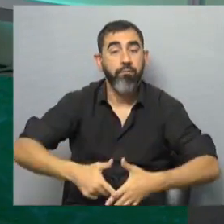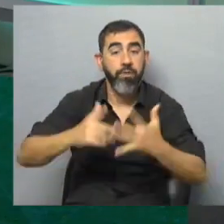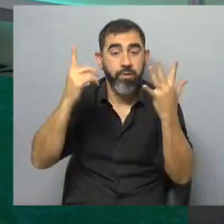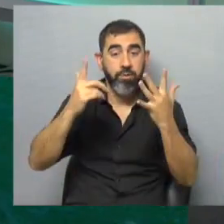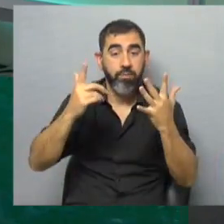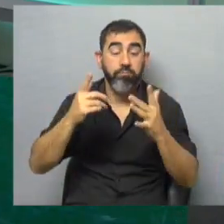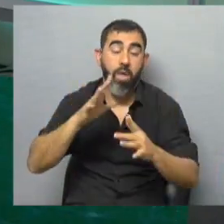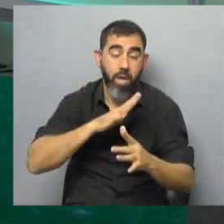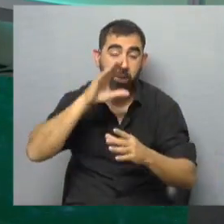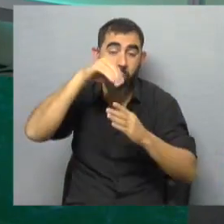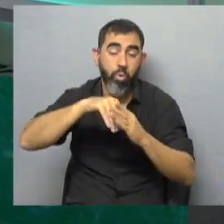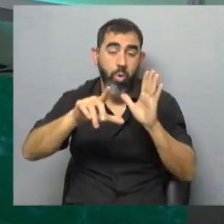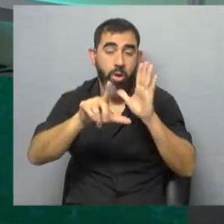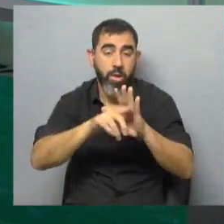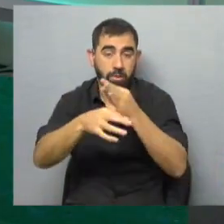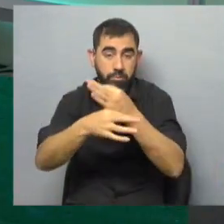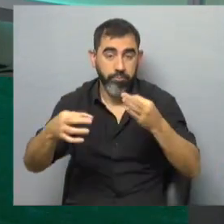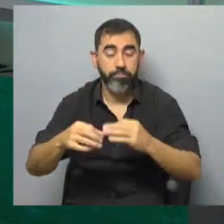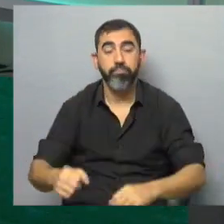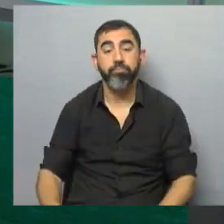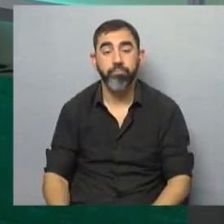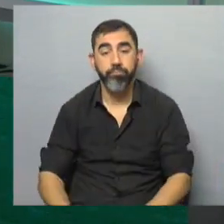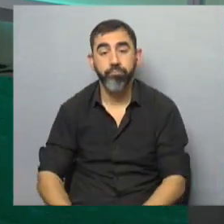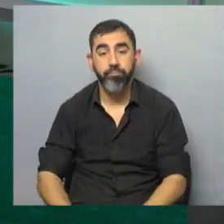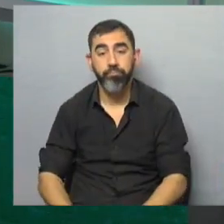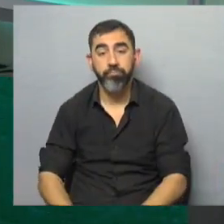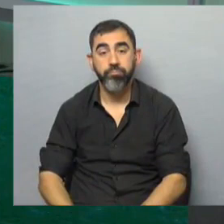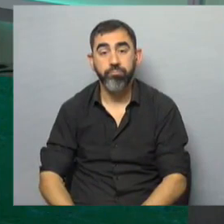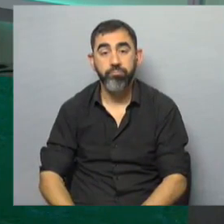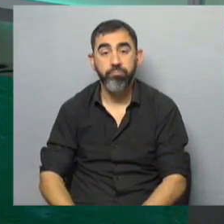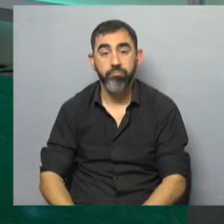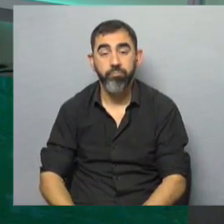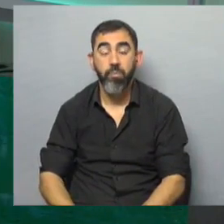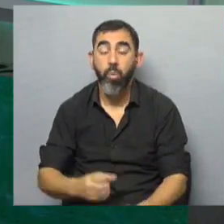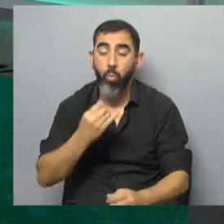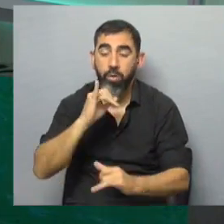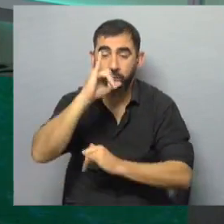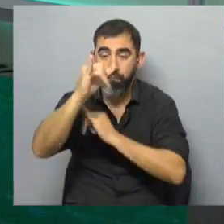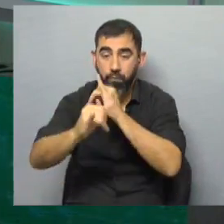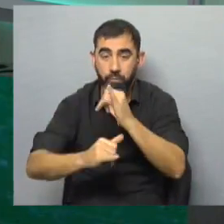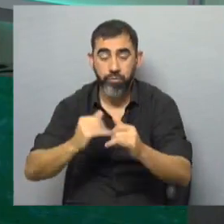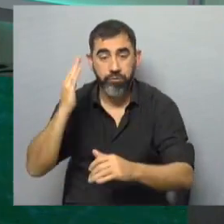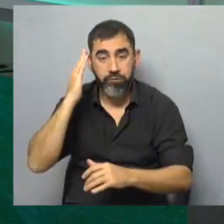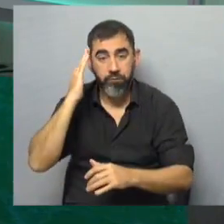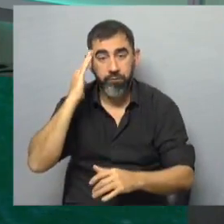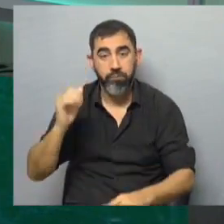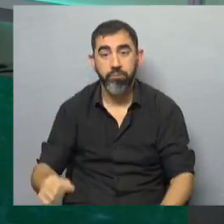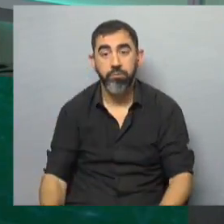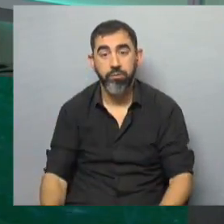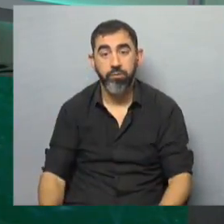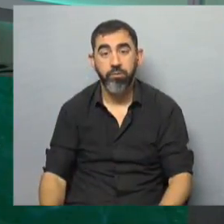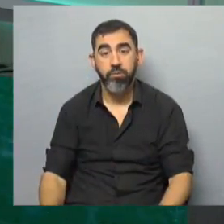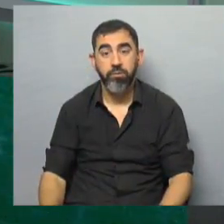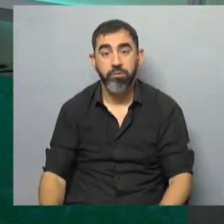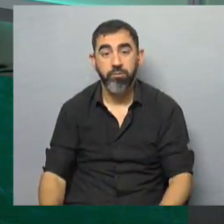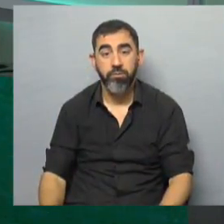bajo este control de la Intendencia. Así que bueno, buen dato para movilizarse. Ahí estamos. Bueno,